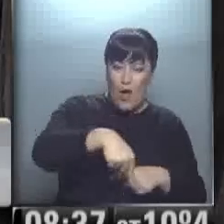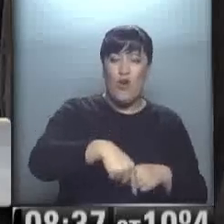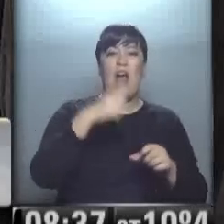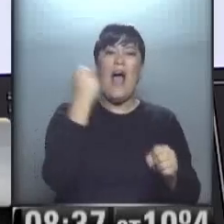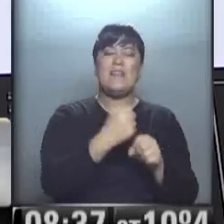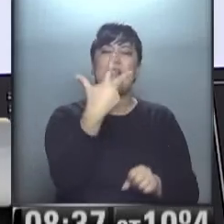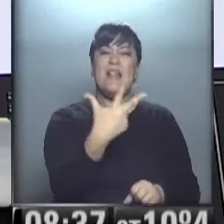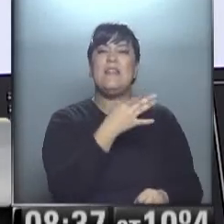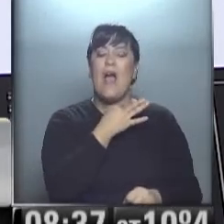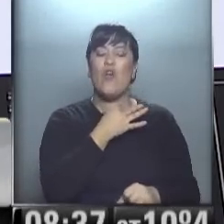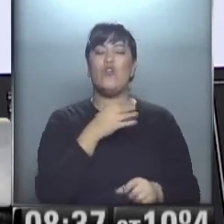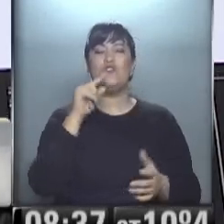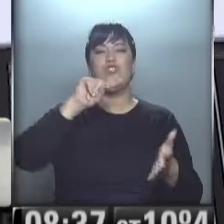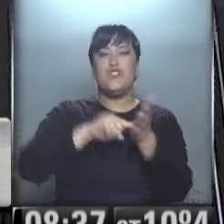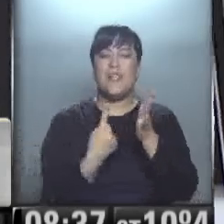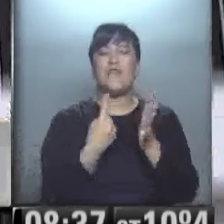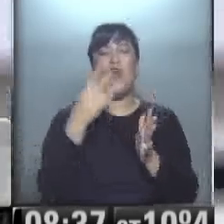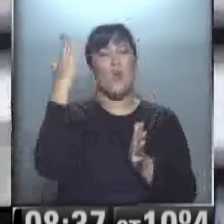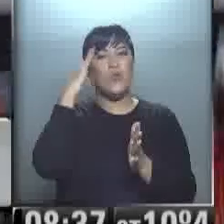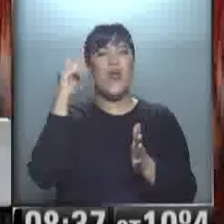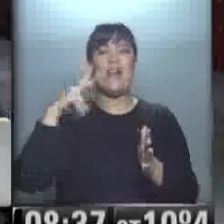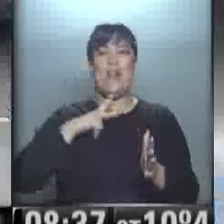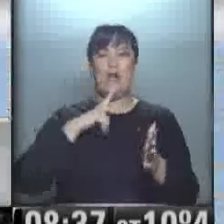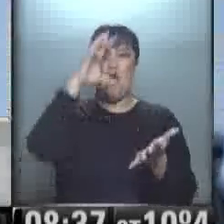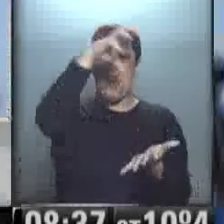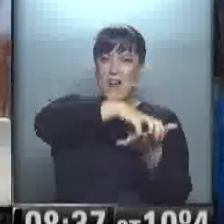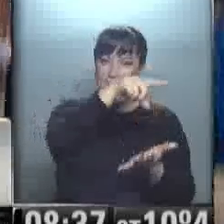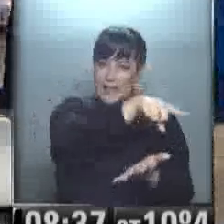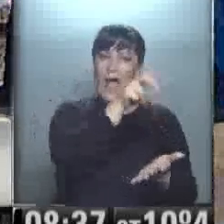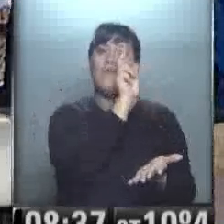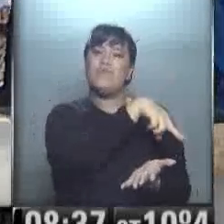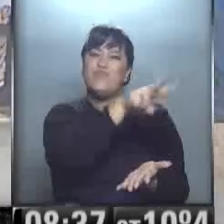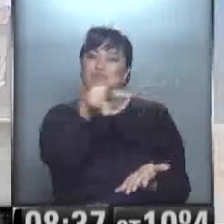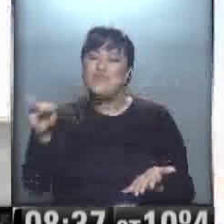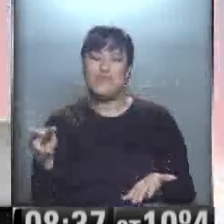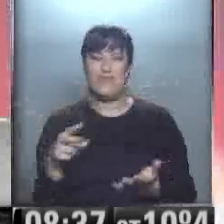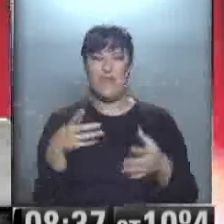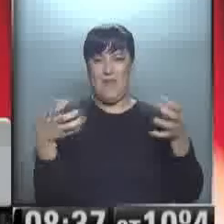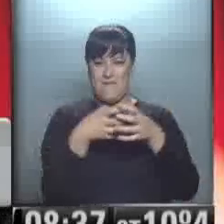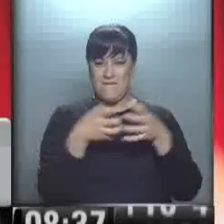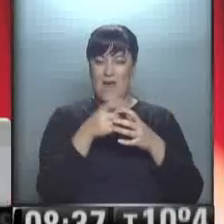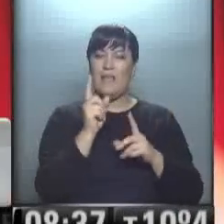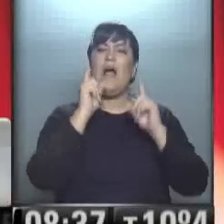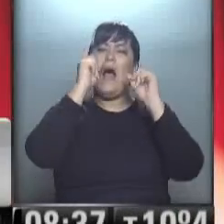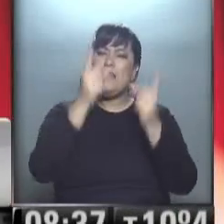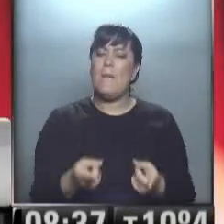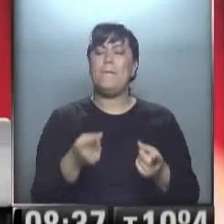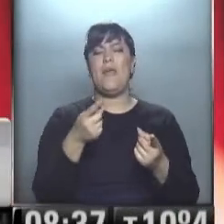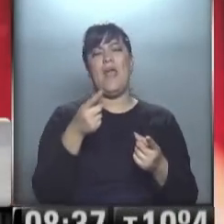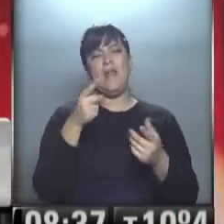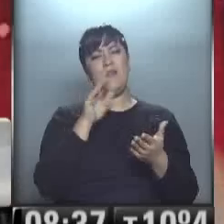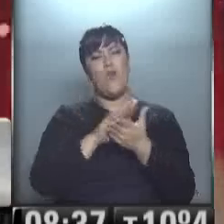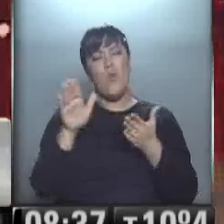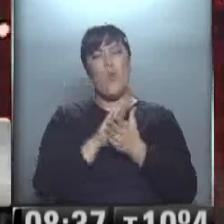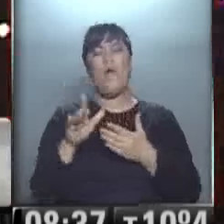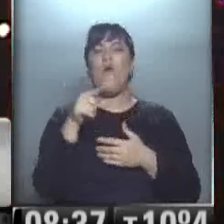en el Centro Cultural Recoleta. Pero no es lo único que vas a encontrar, porque además van a estar presentando y estrenando